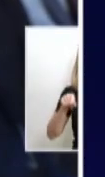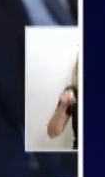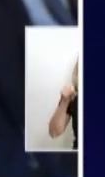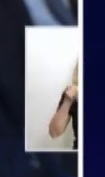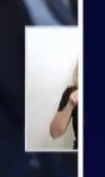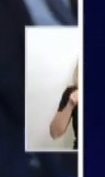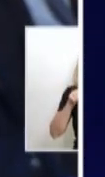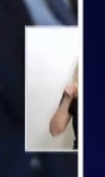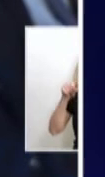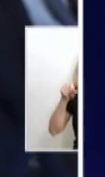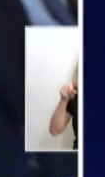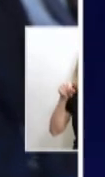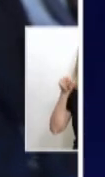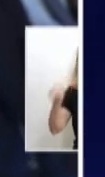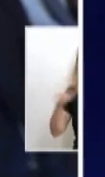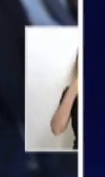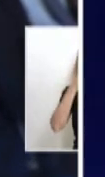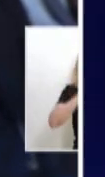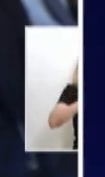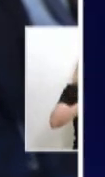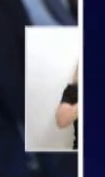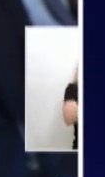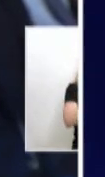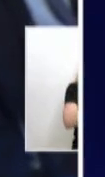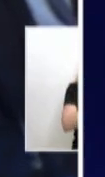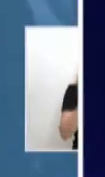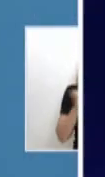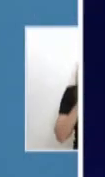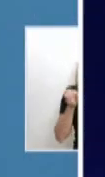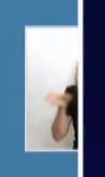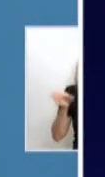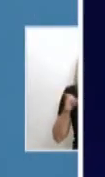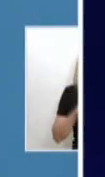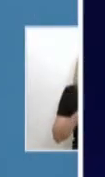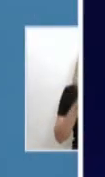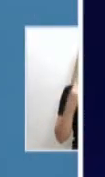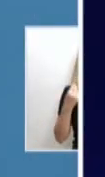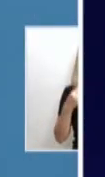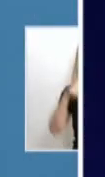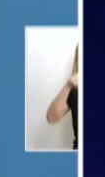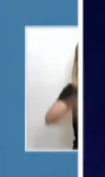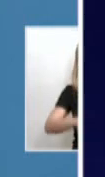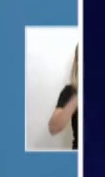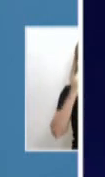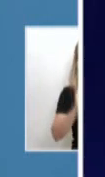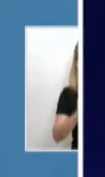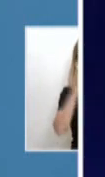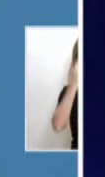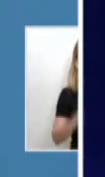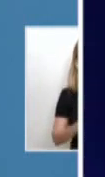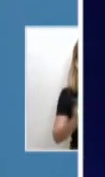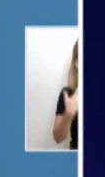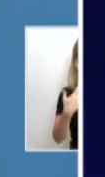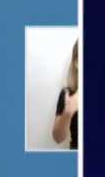comentando, estos 87.000 créditos. Yo creo que lo más importante, compañeros, y para todos los que nos ven y nos escuchan, es que pueden ingresar a la página del Ministerio, pueden